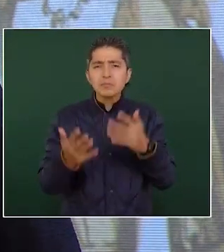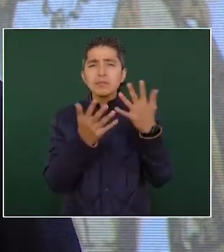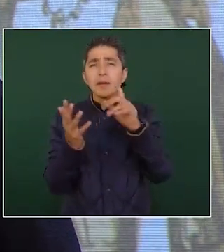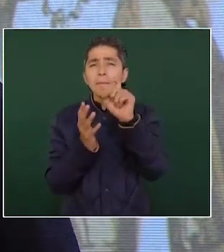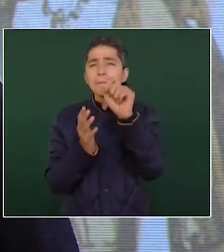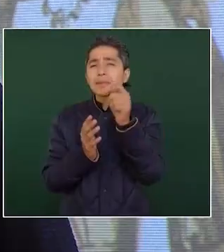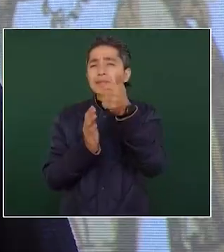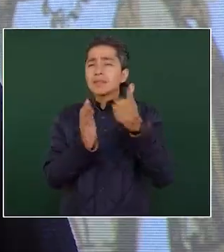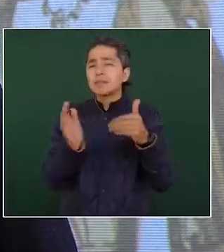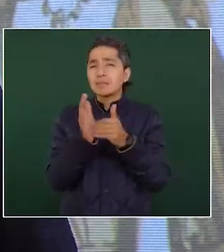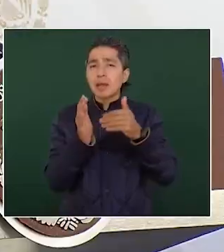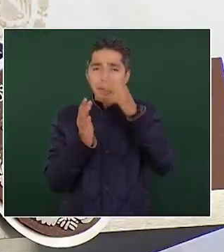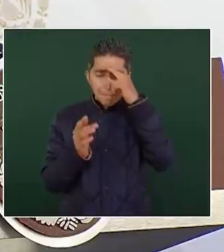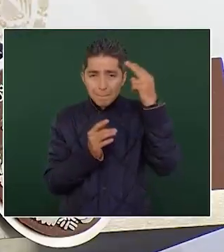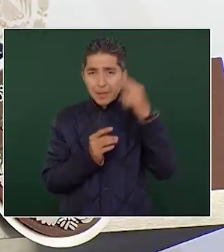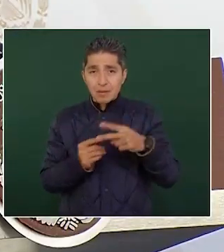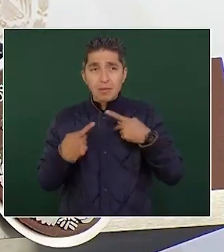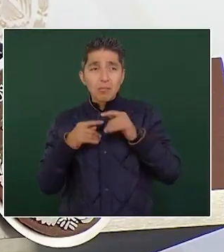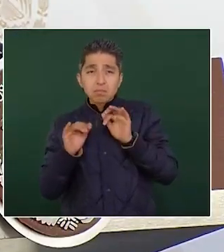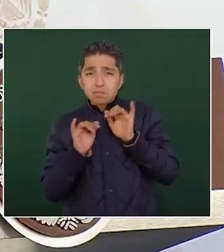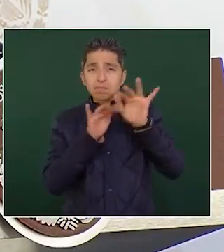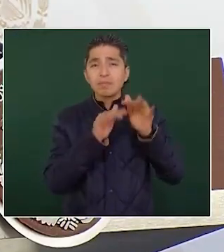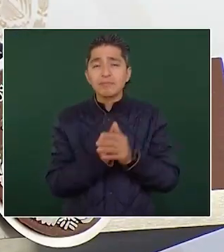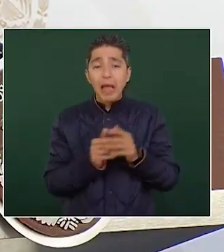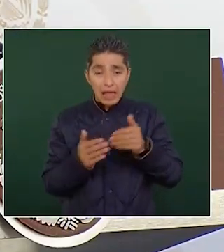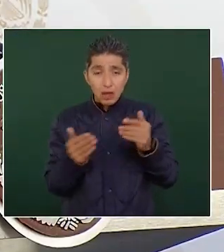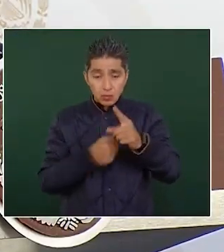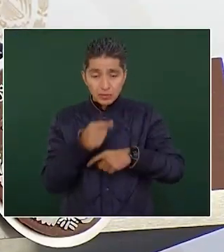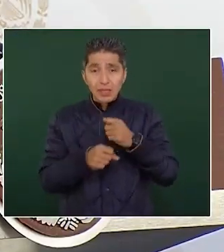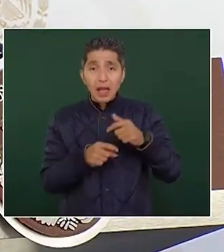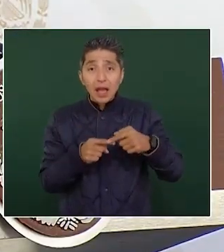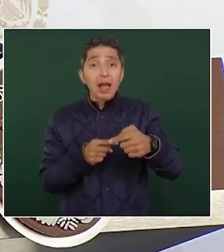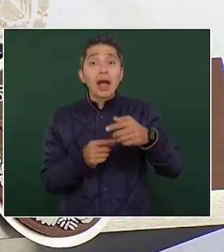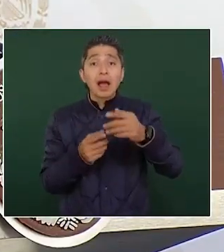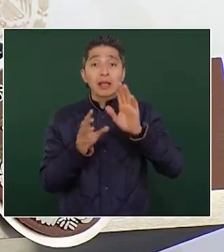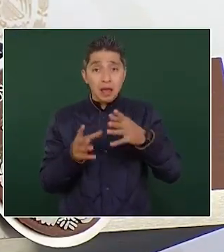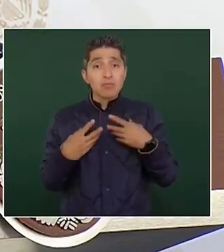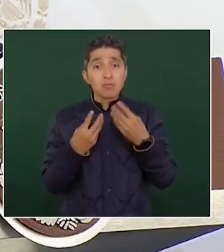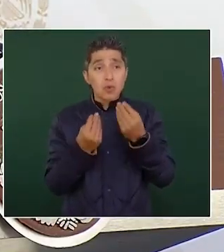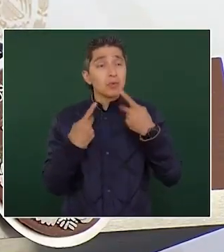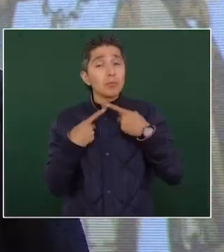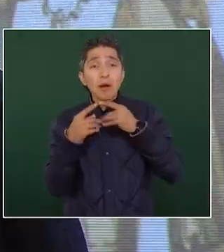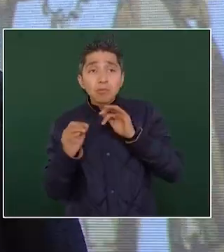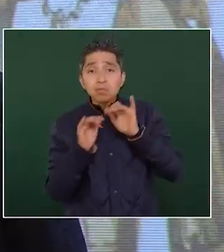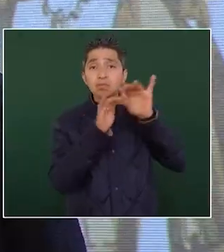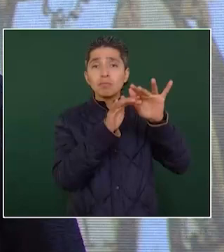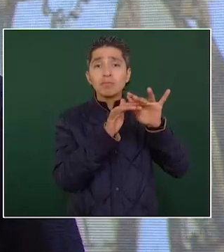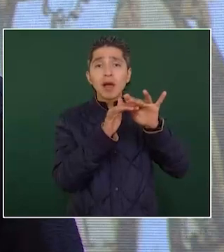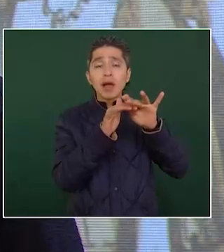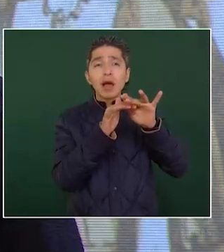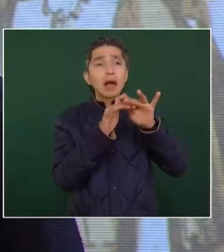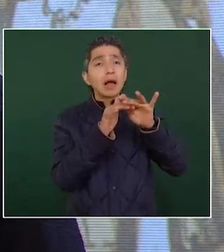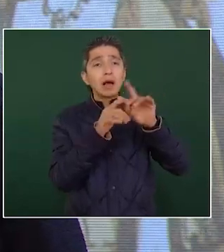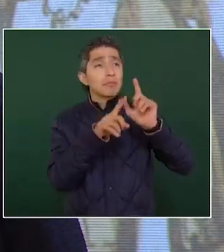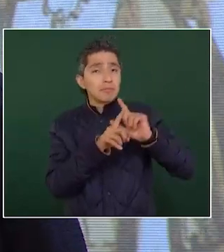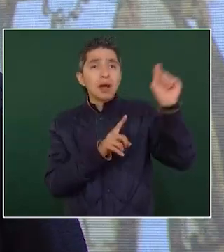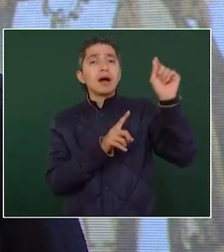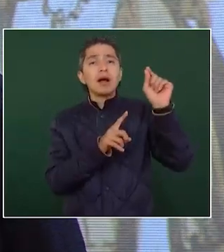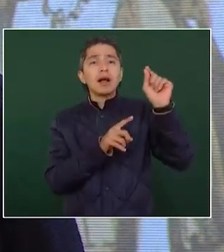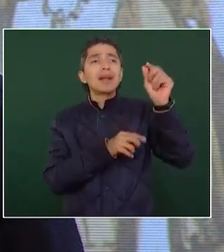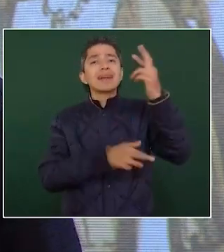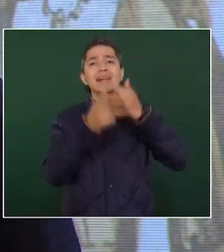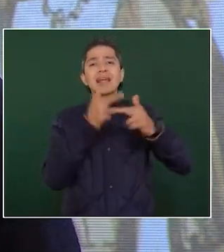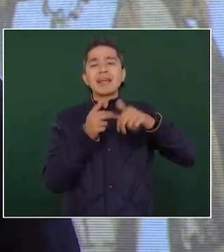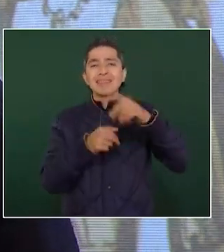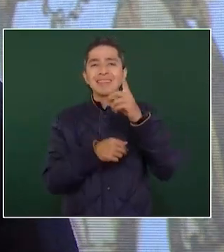de 26,000 mexicanos este año, ya están, muchos de ellos ya están allá, y se van ahora y regresan en diciembre. Es un